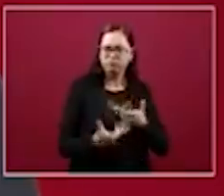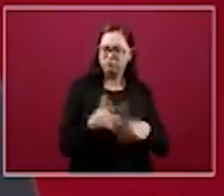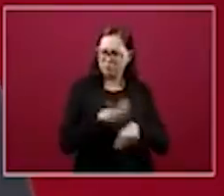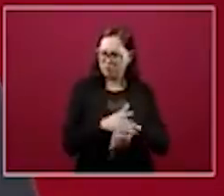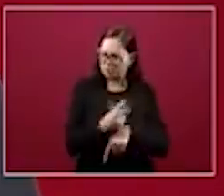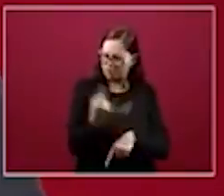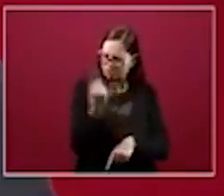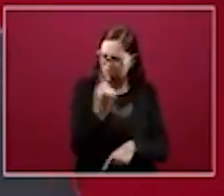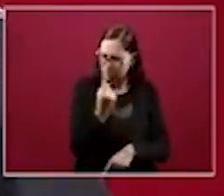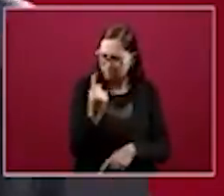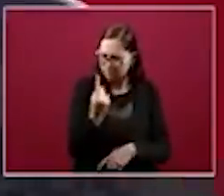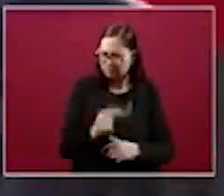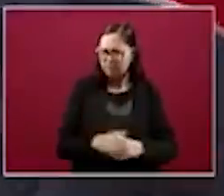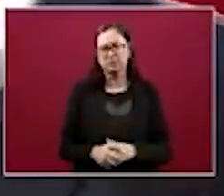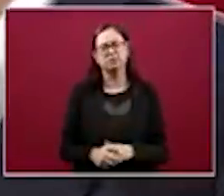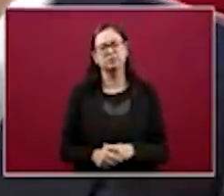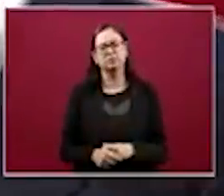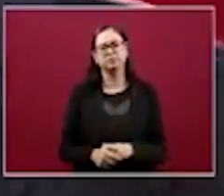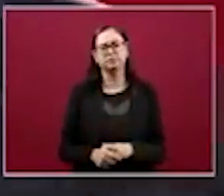Y así está